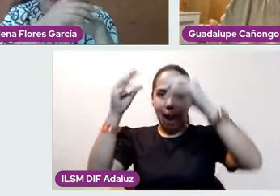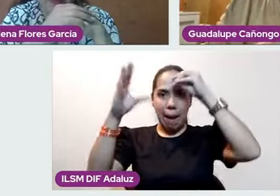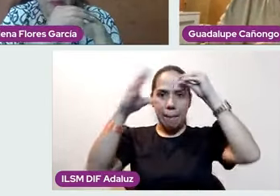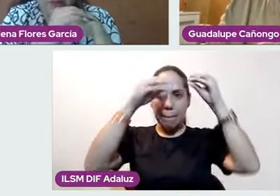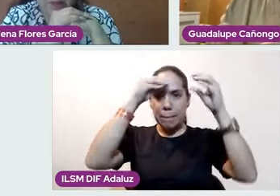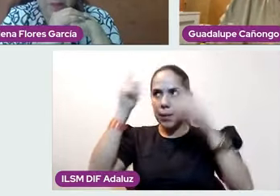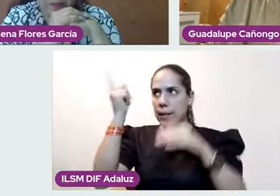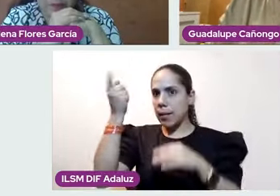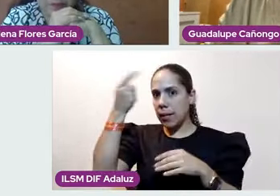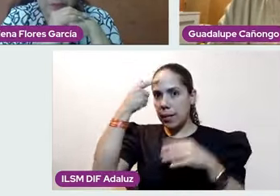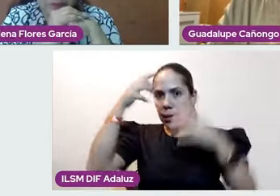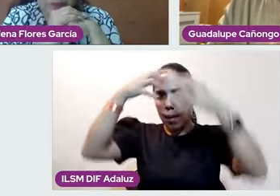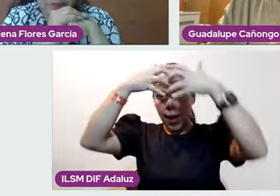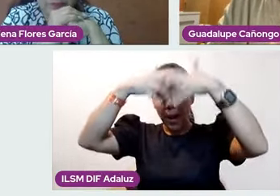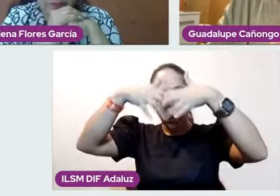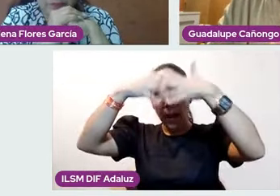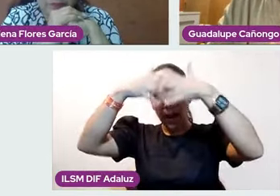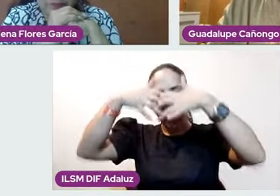Permite un ejercicio